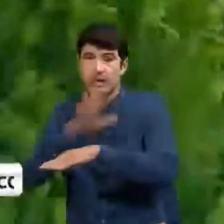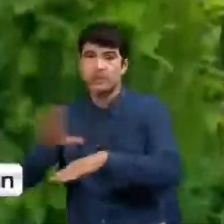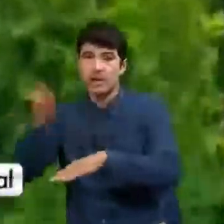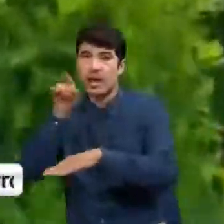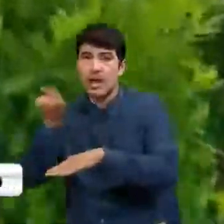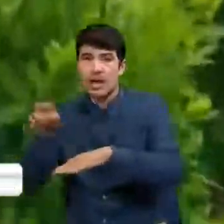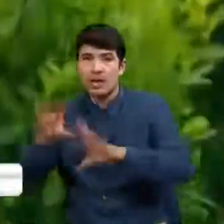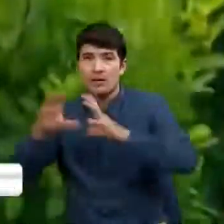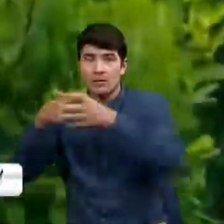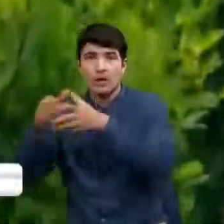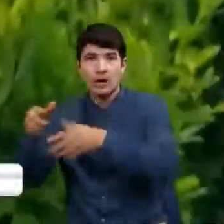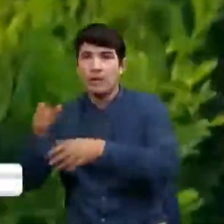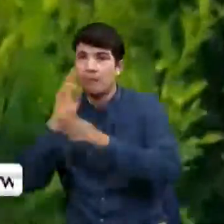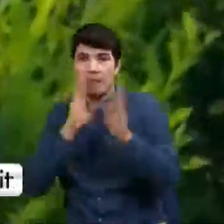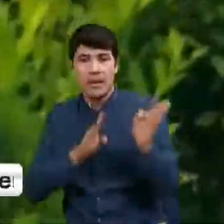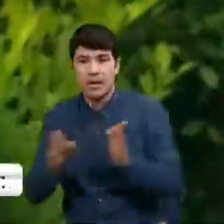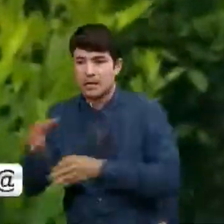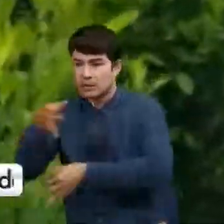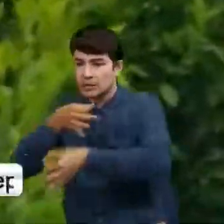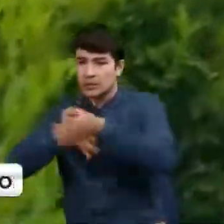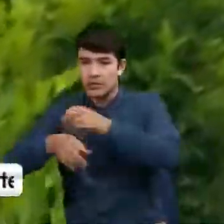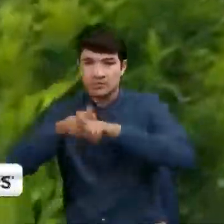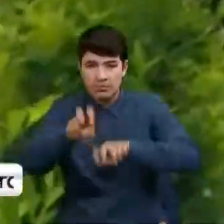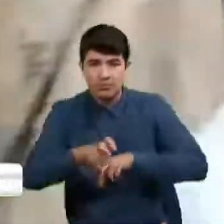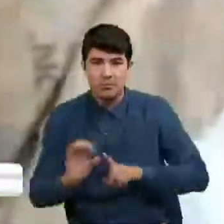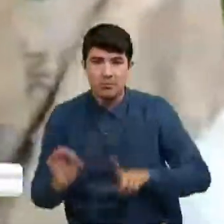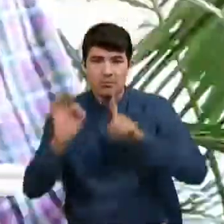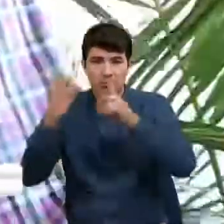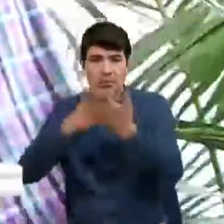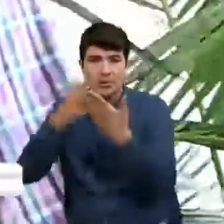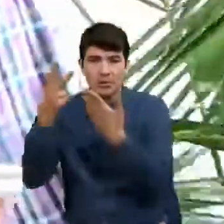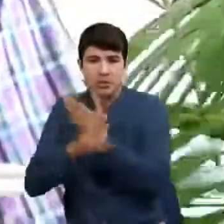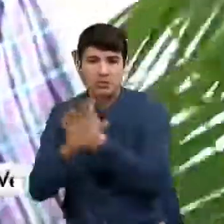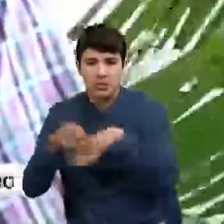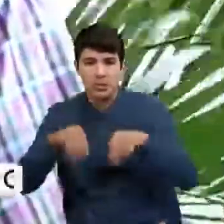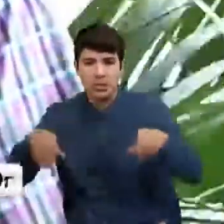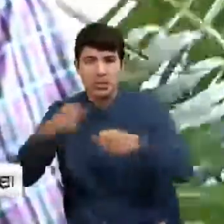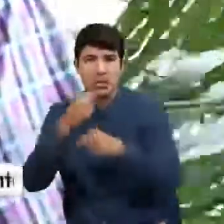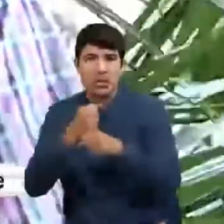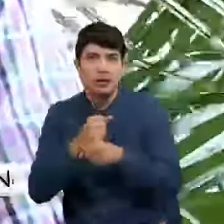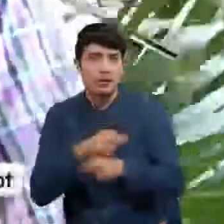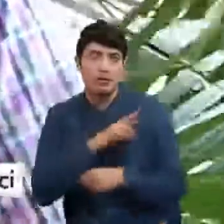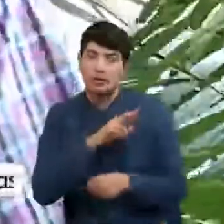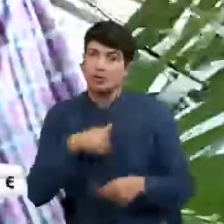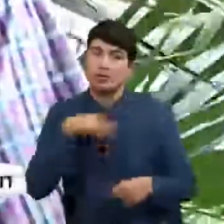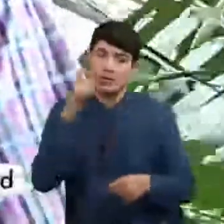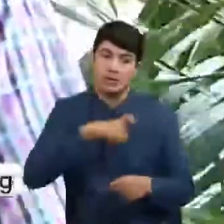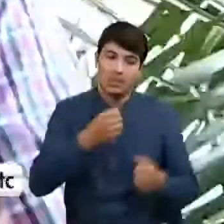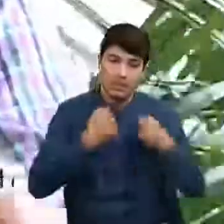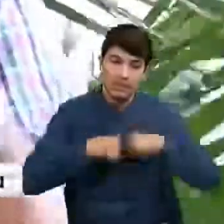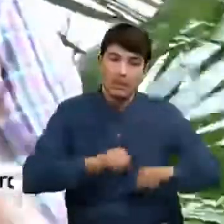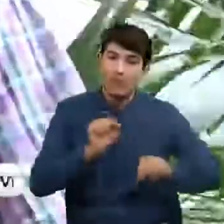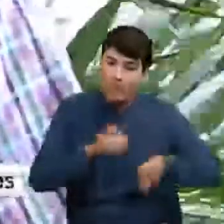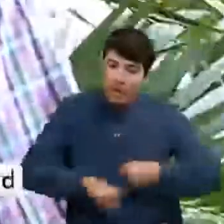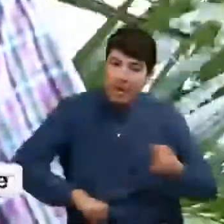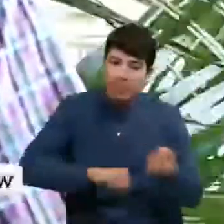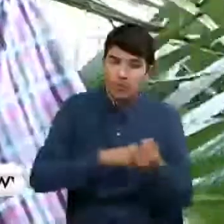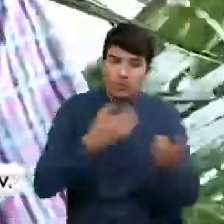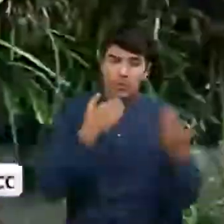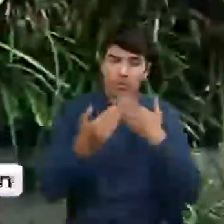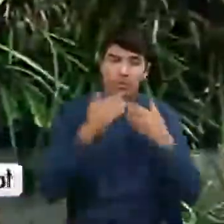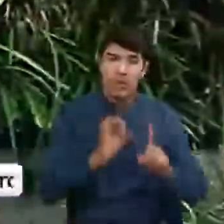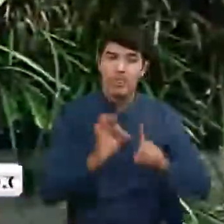cumplido con el plan de sustitución de cultivos con proyectos y tierra para el trabajo le damos un esfuerzo a todo el mundo para financiar el campesino para darle buenas